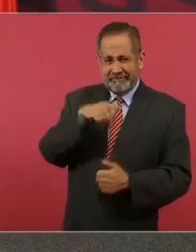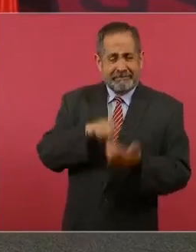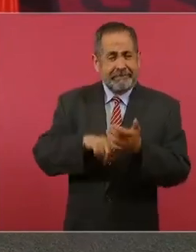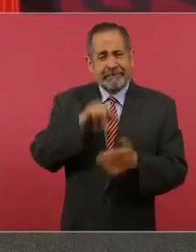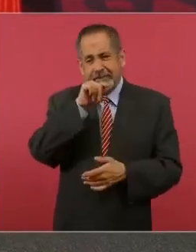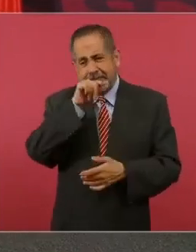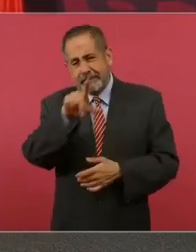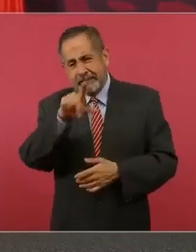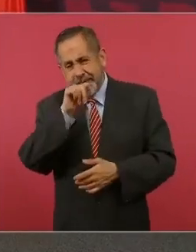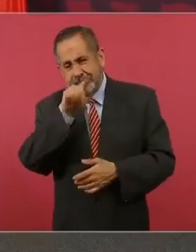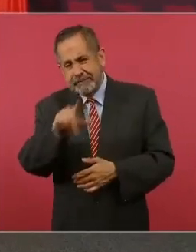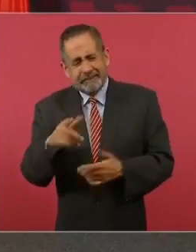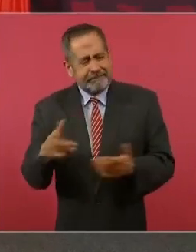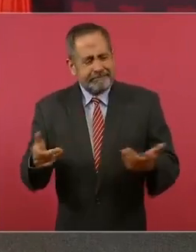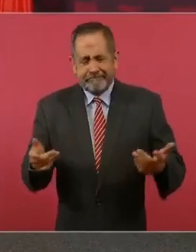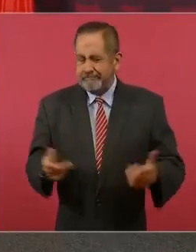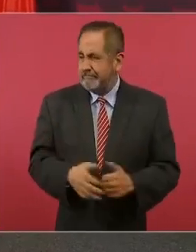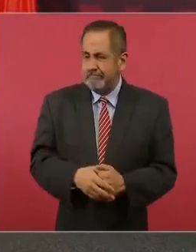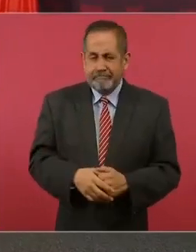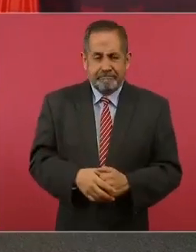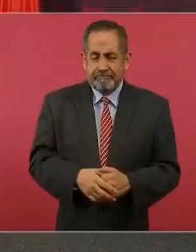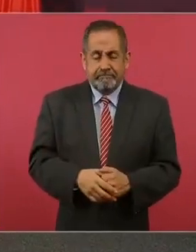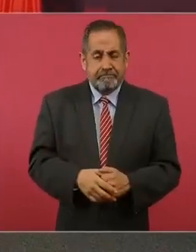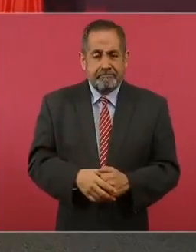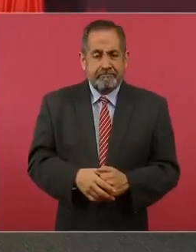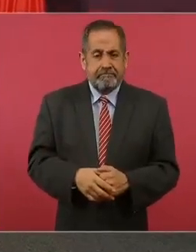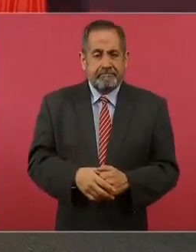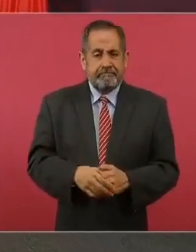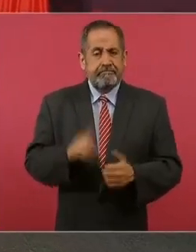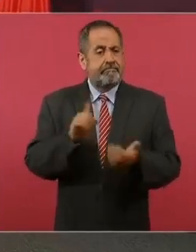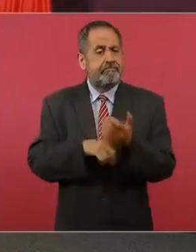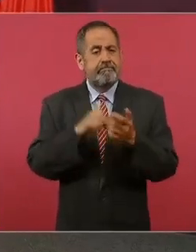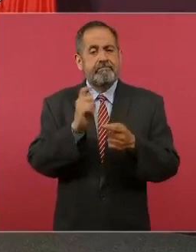Jalisco, que tiene que ver con